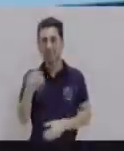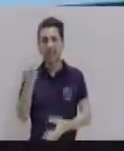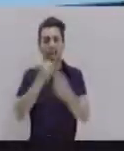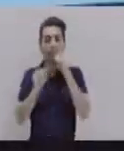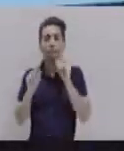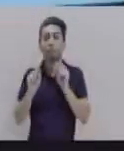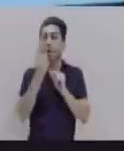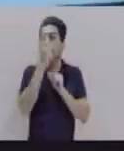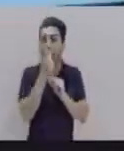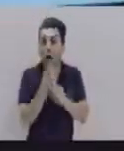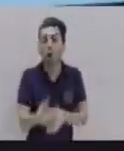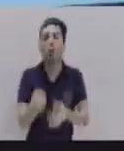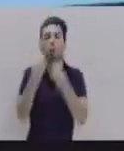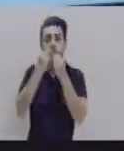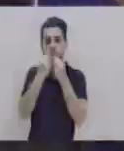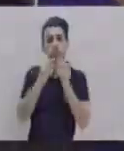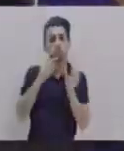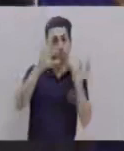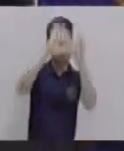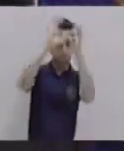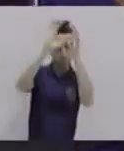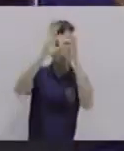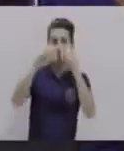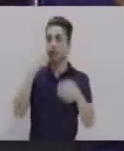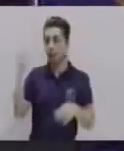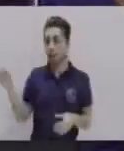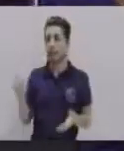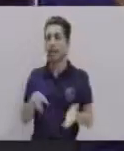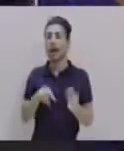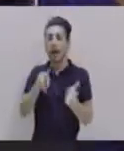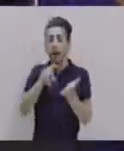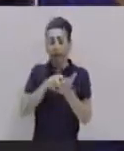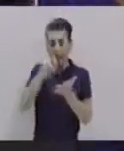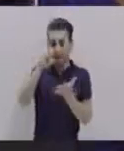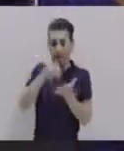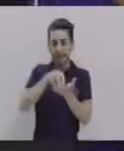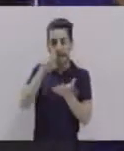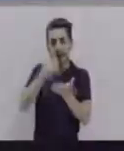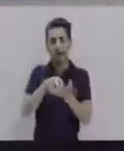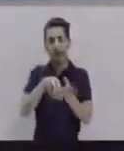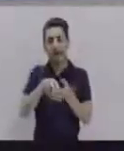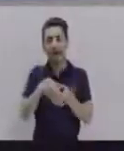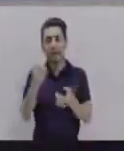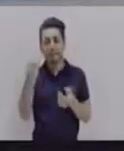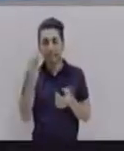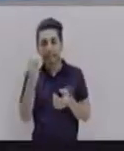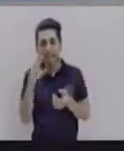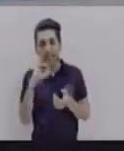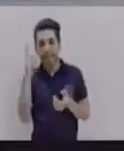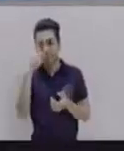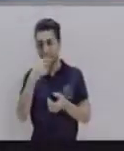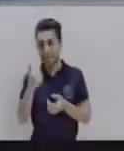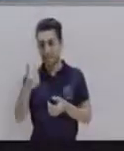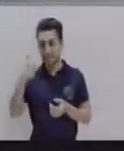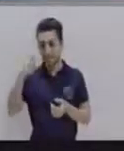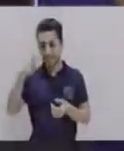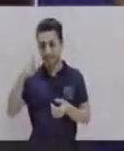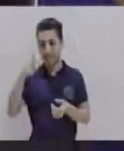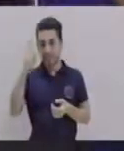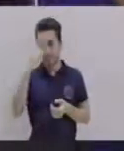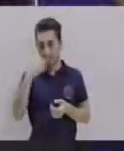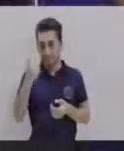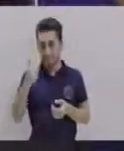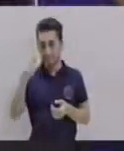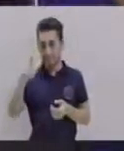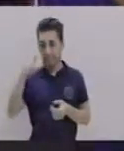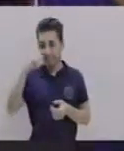consumidores. En este caso vamos a tener a un saltamontes. ¿Por qué razón? Porque va a ser un ser pequeño